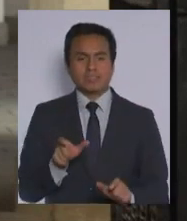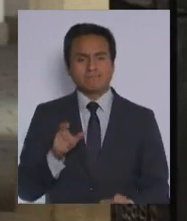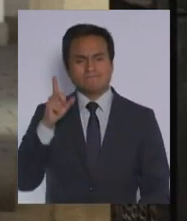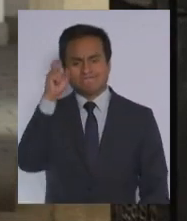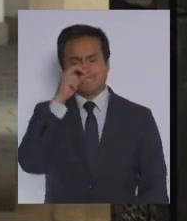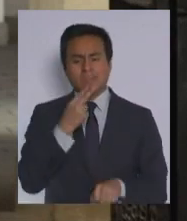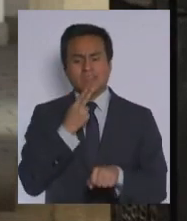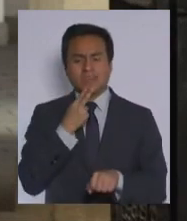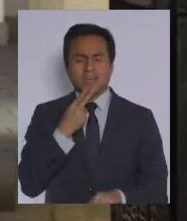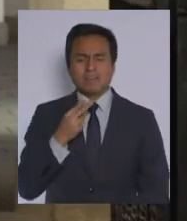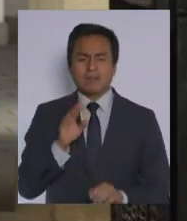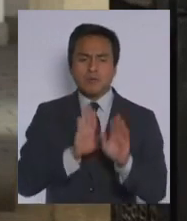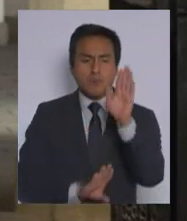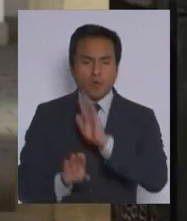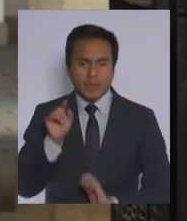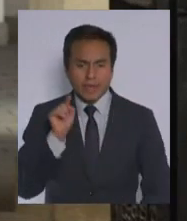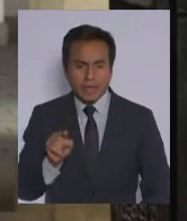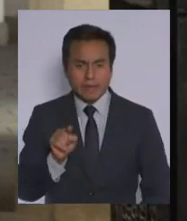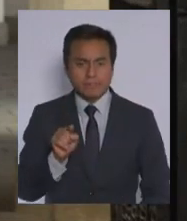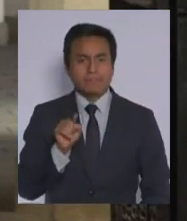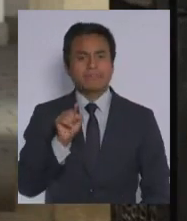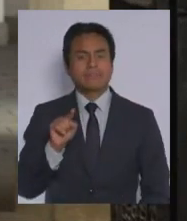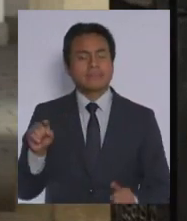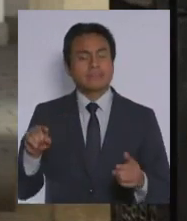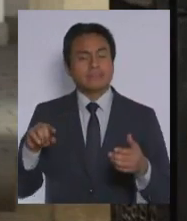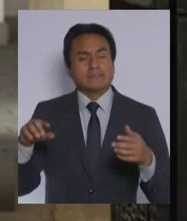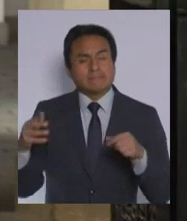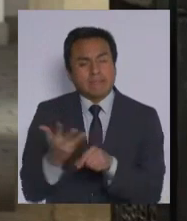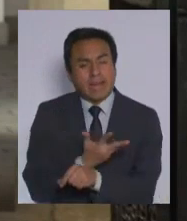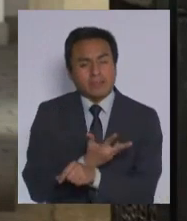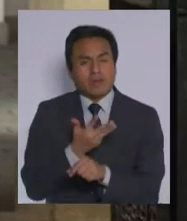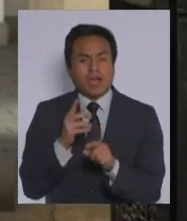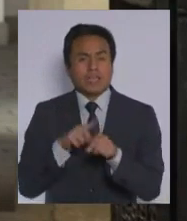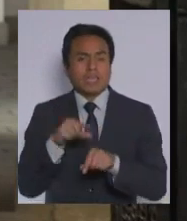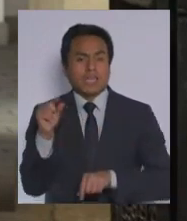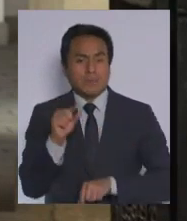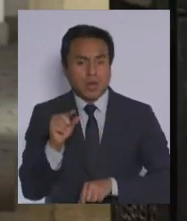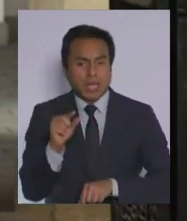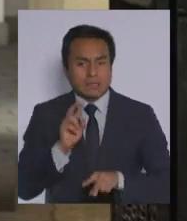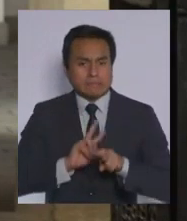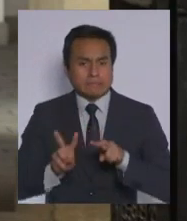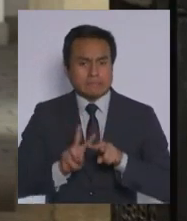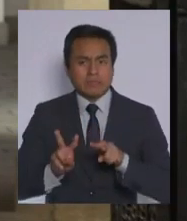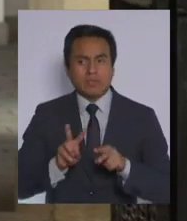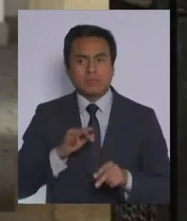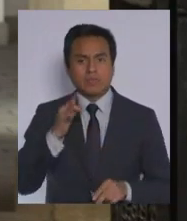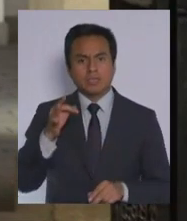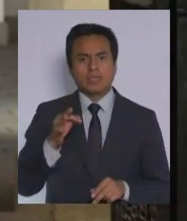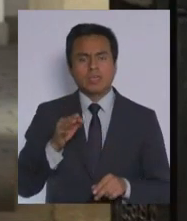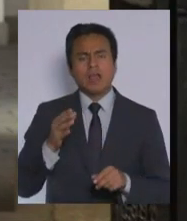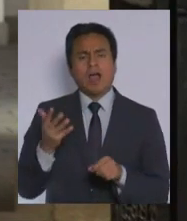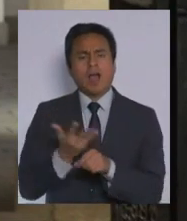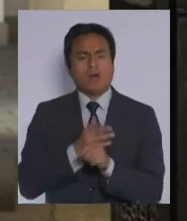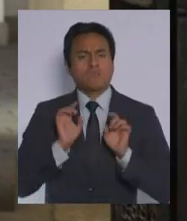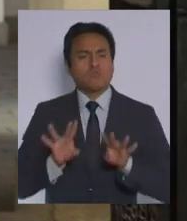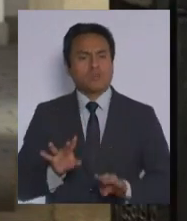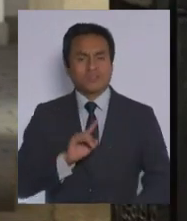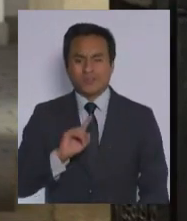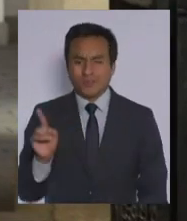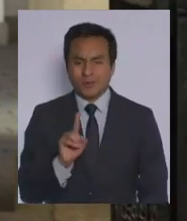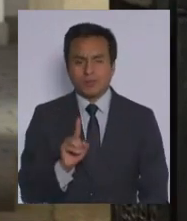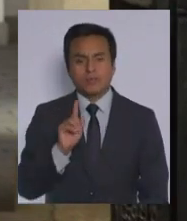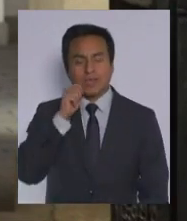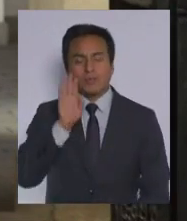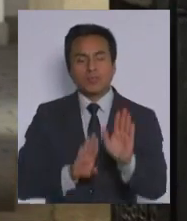mal proteger ese daño que hoy día es temporal y no convertir ese daño en permanente para